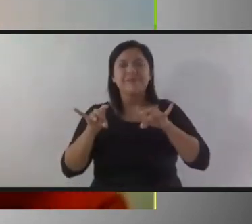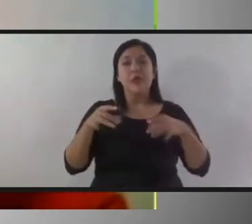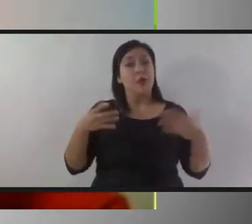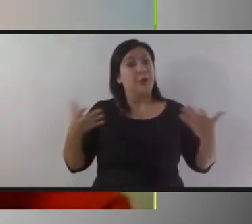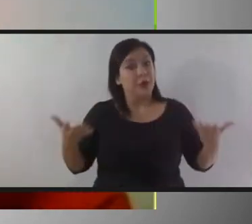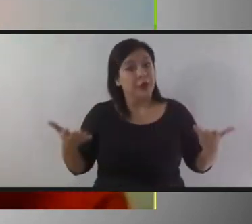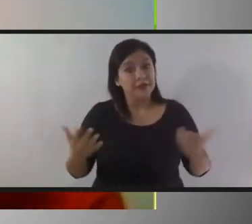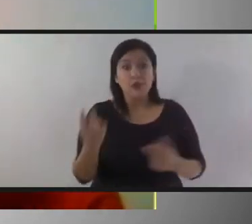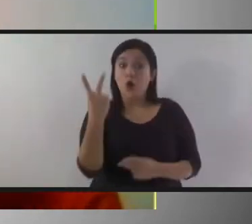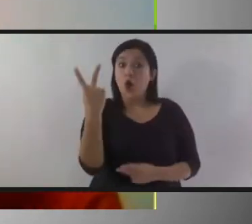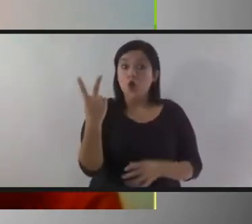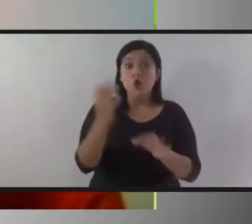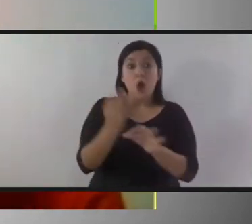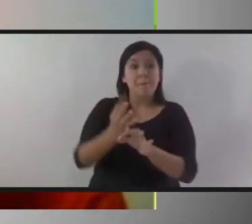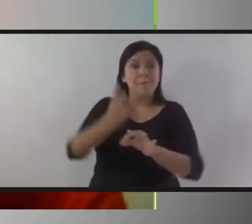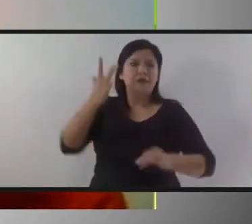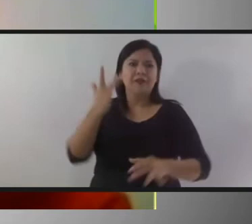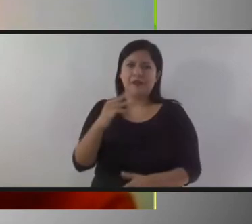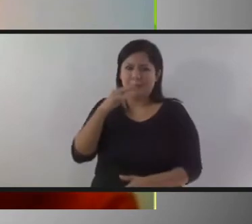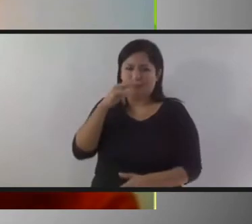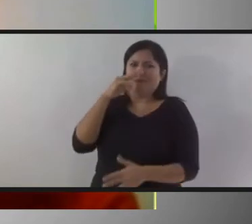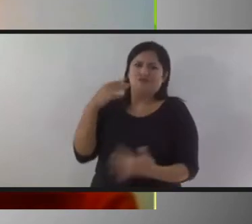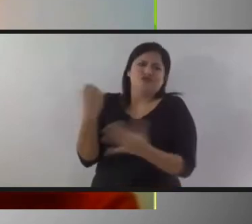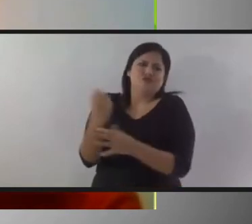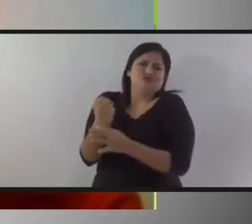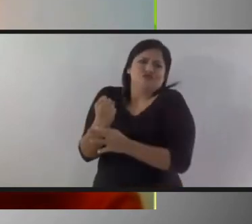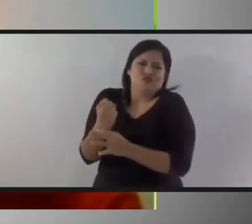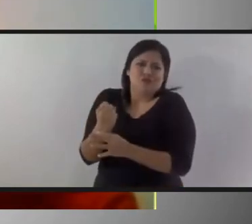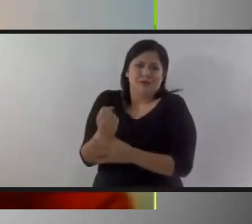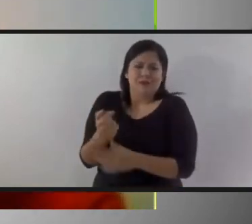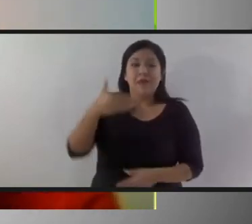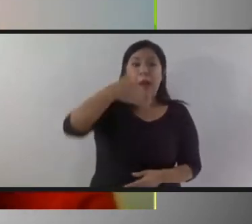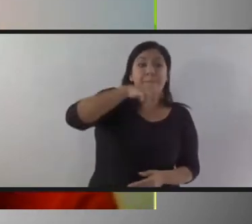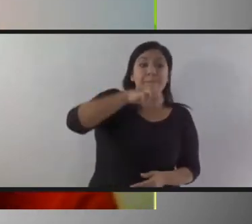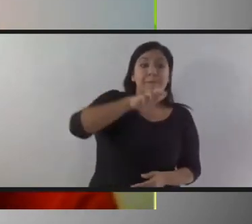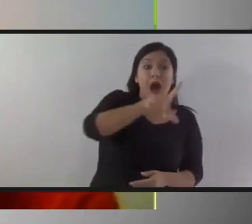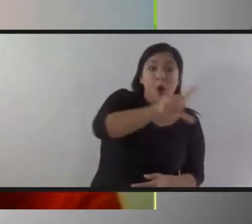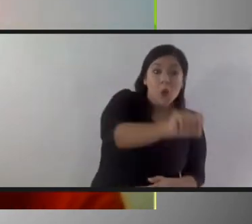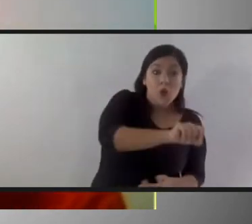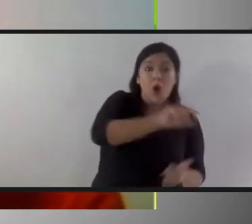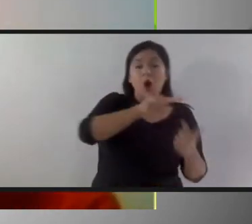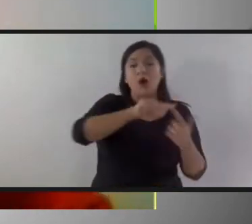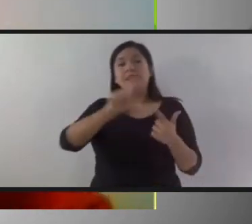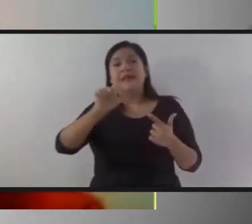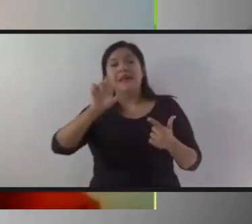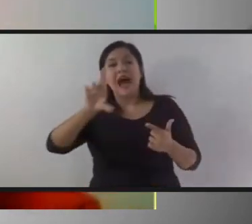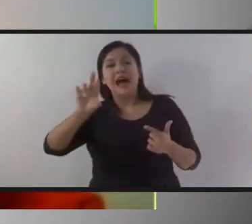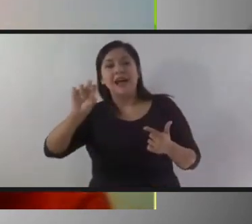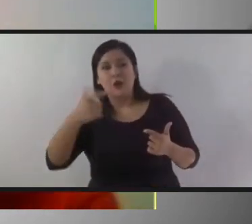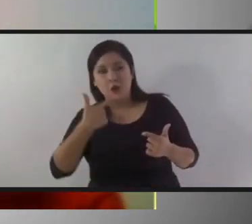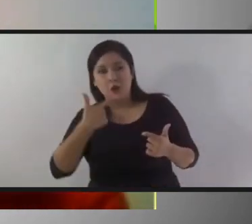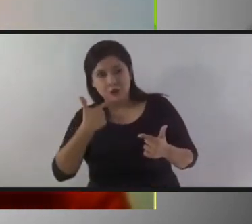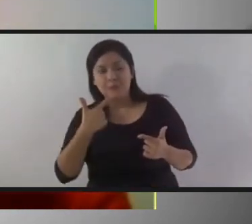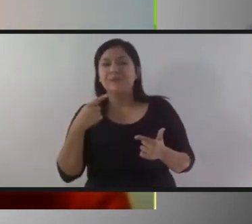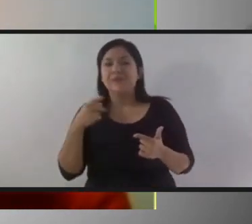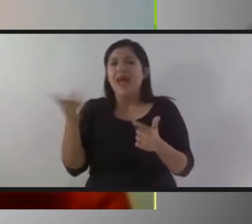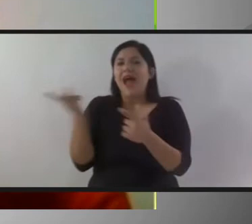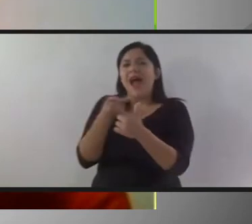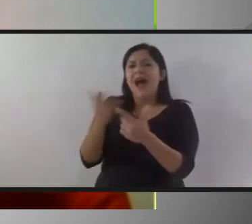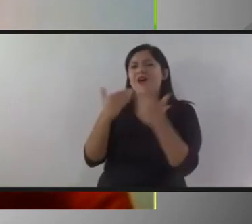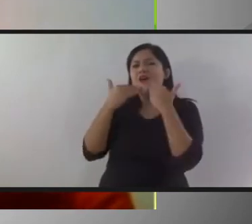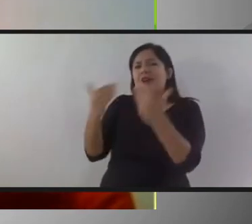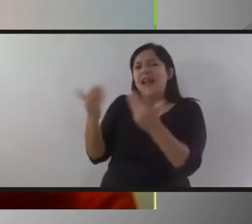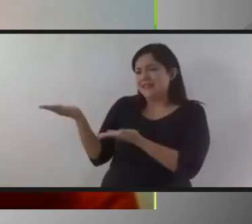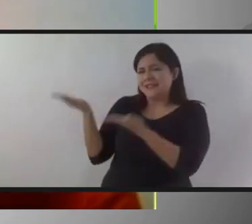hoy contamos con dos profesionales de lujo, Mauro Cabral Greenspan y Carlos Prada, a quienes agradecemos mucho